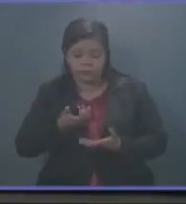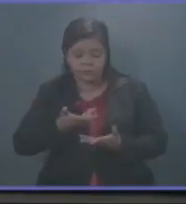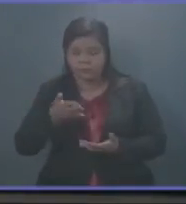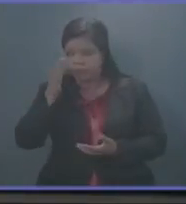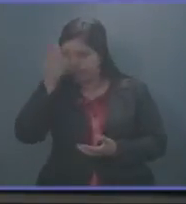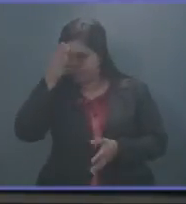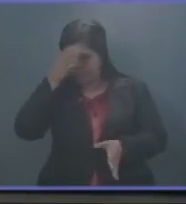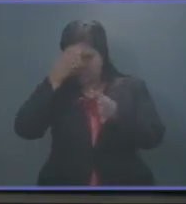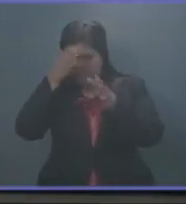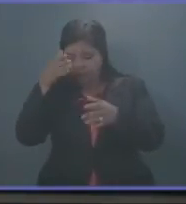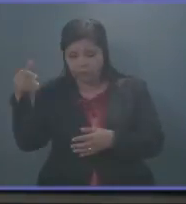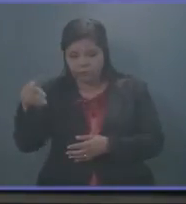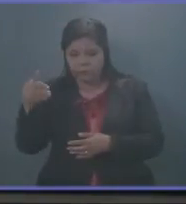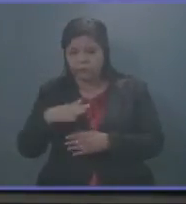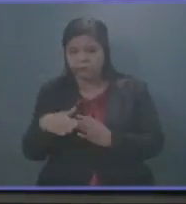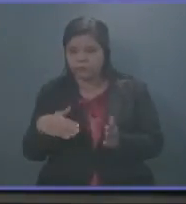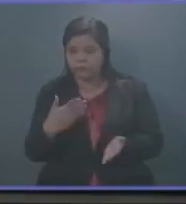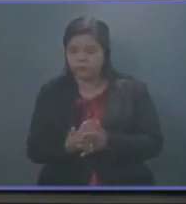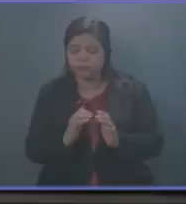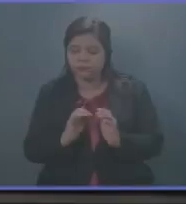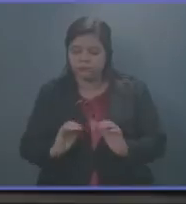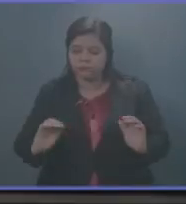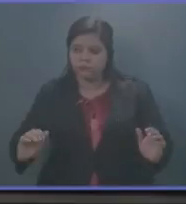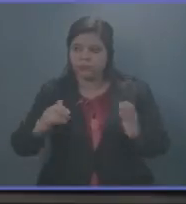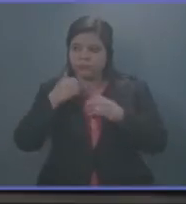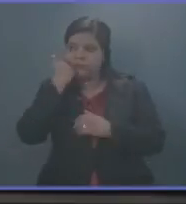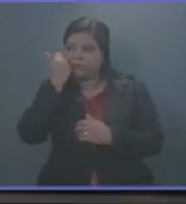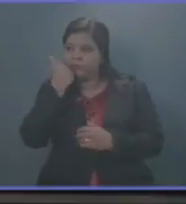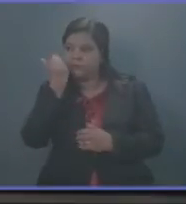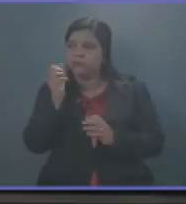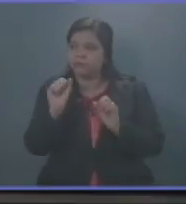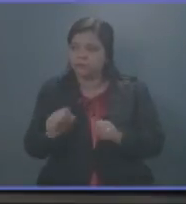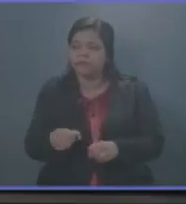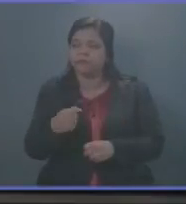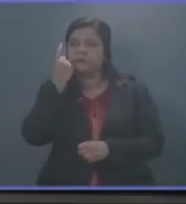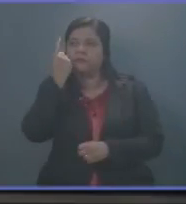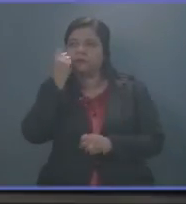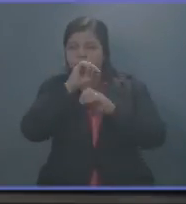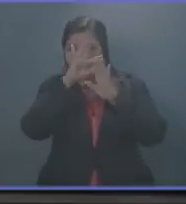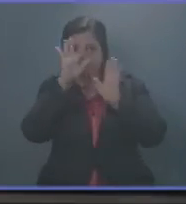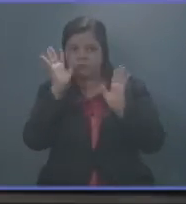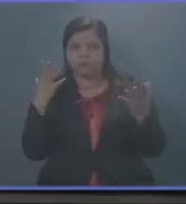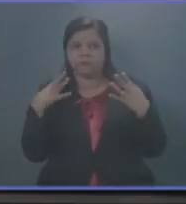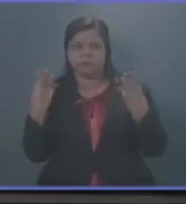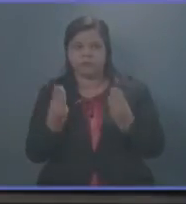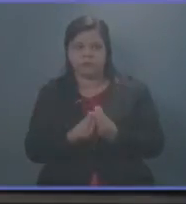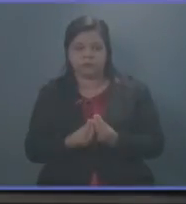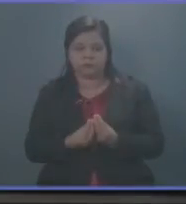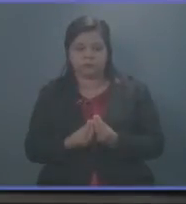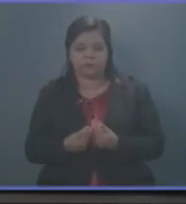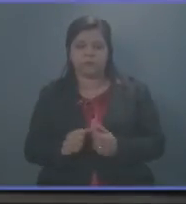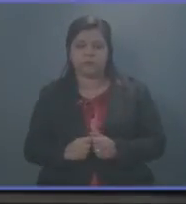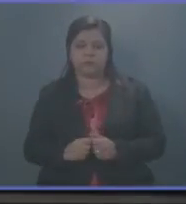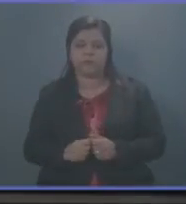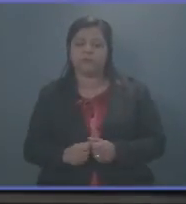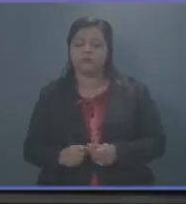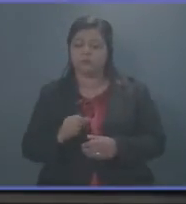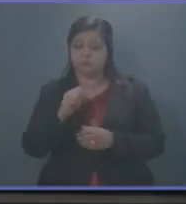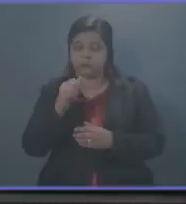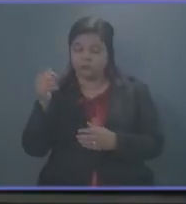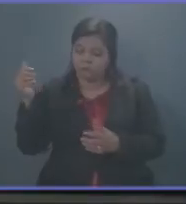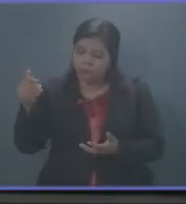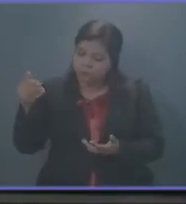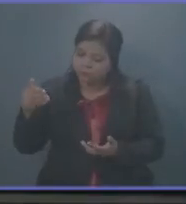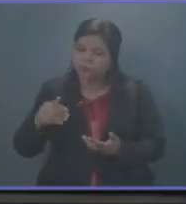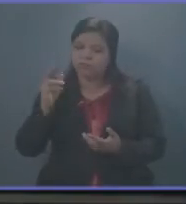sino para formar en la niñez, a la juventud, la capacidad de descubrir, comprender y transformar la sociedad que les heredamos. Que el arte de